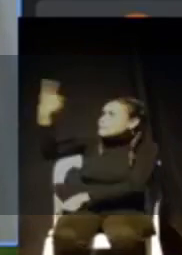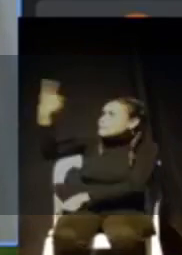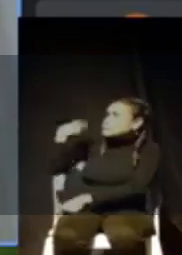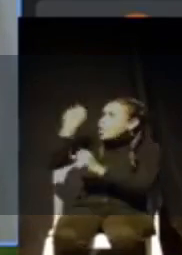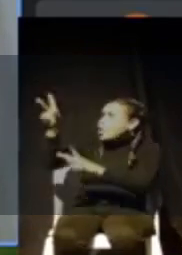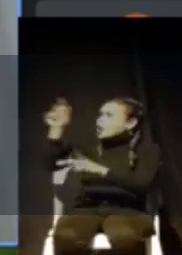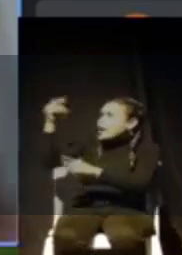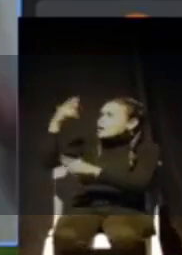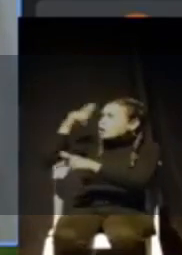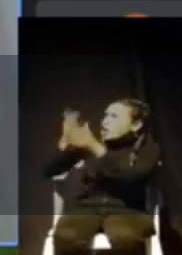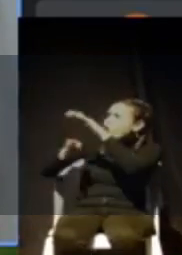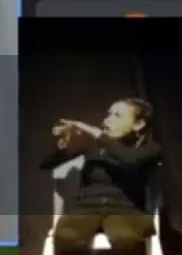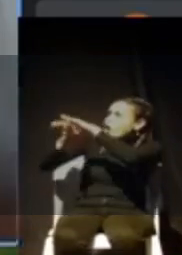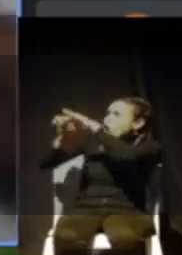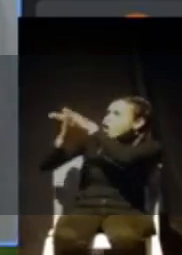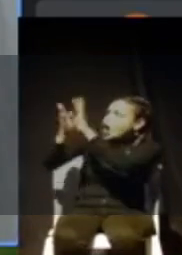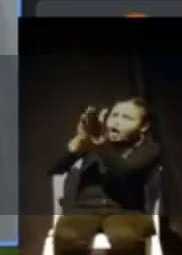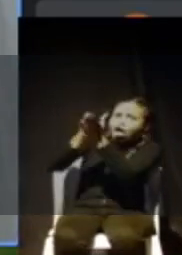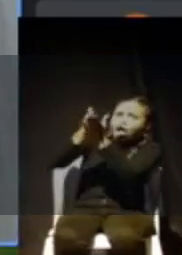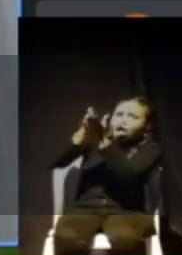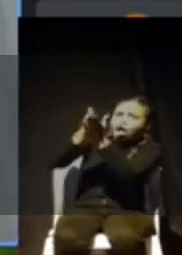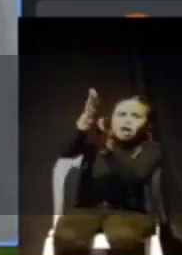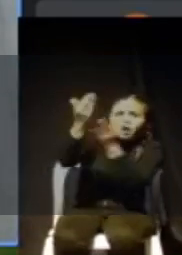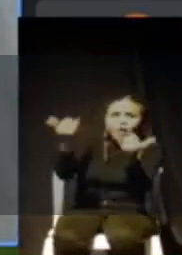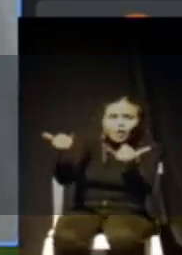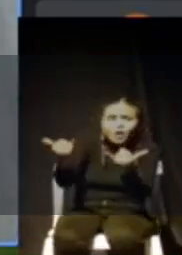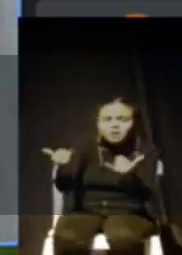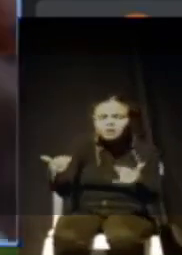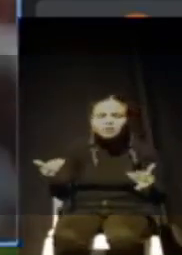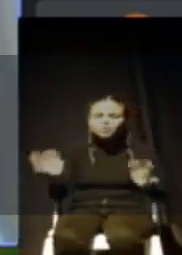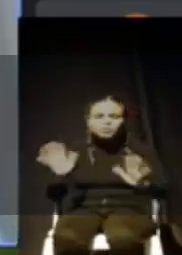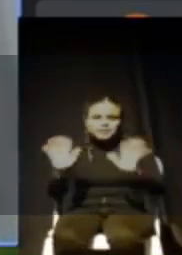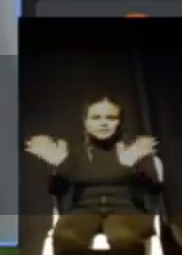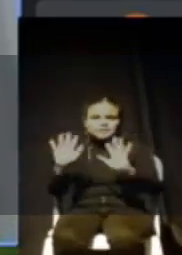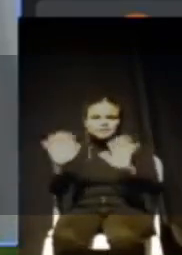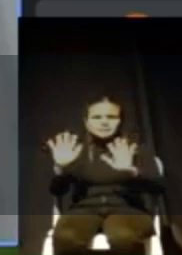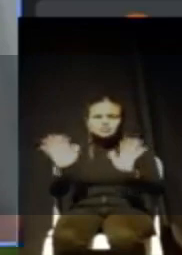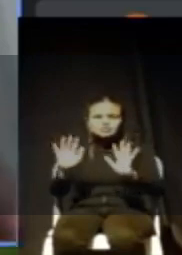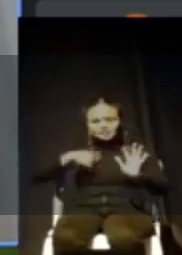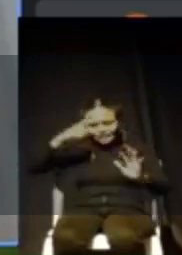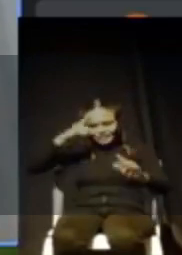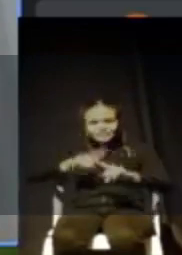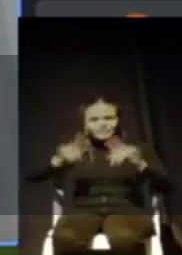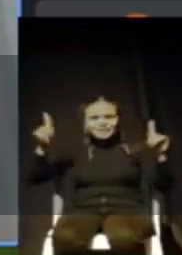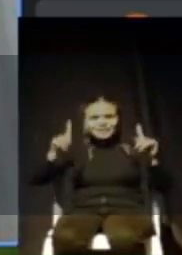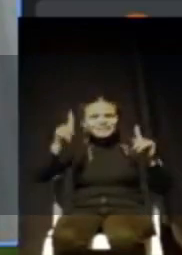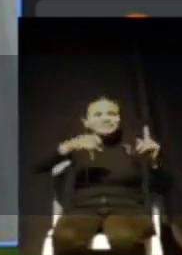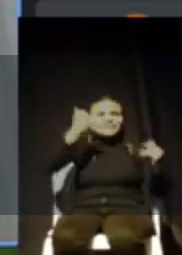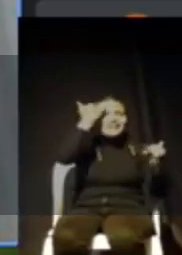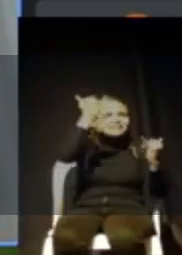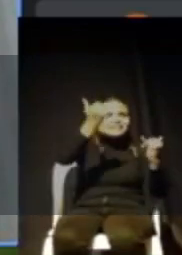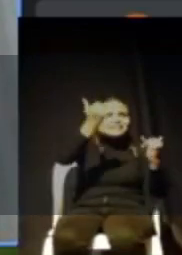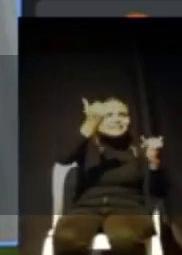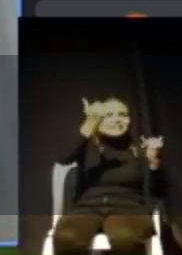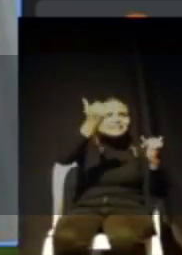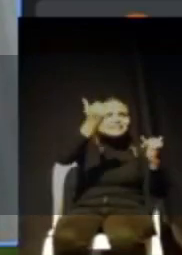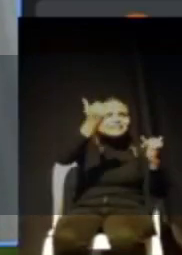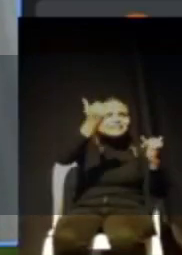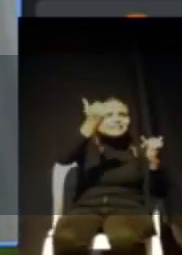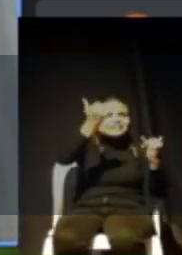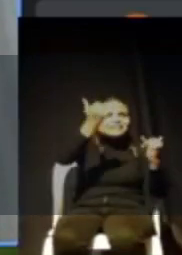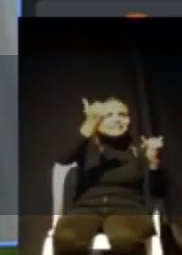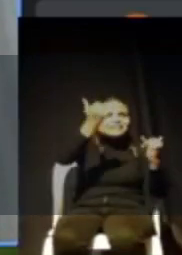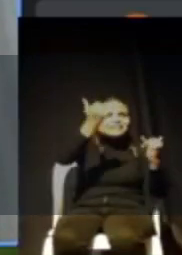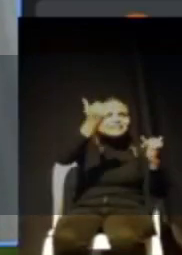lista, alterlingüista, pluralista en términos sexuales, ¿no? Mutual, creativa, crítica y